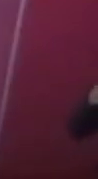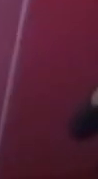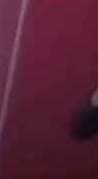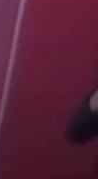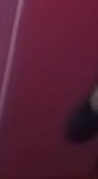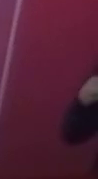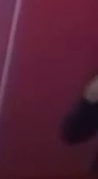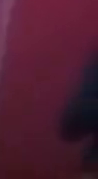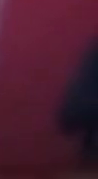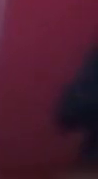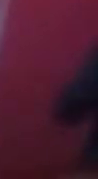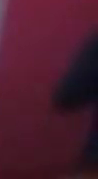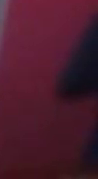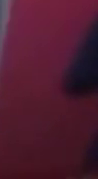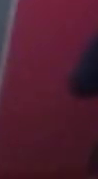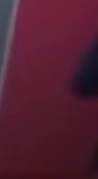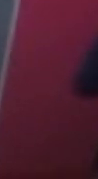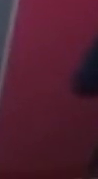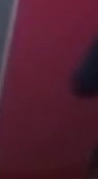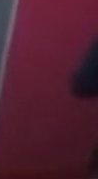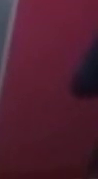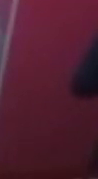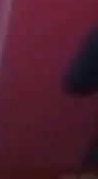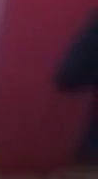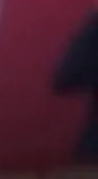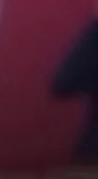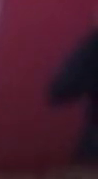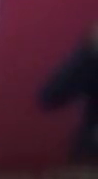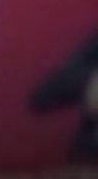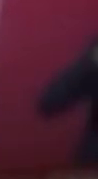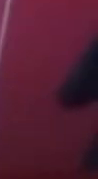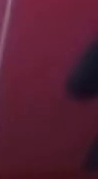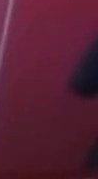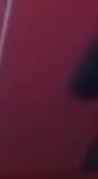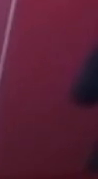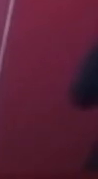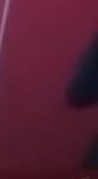que tardó algún tiempo en el gobierno,